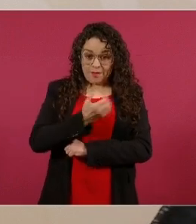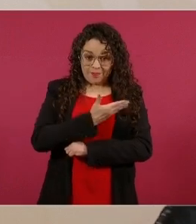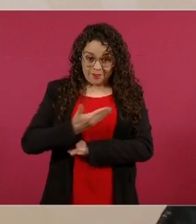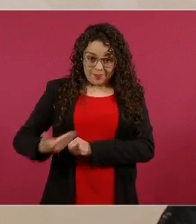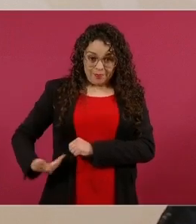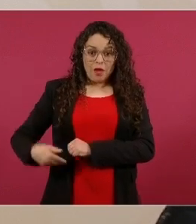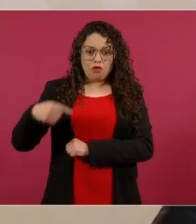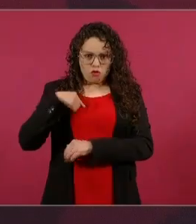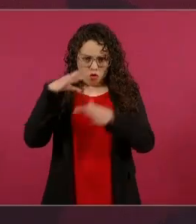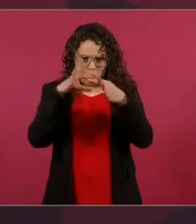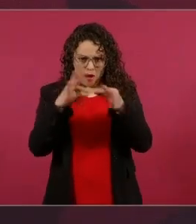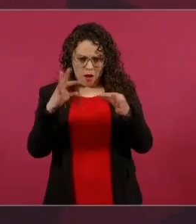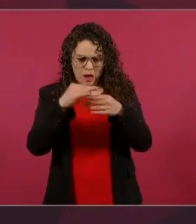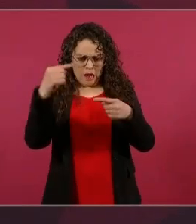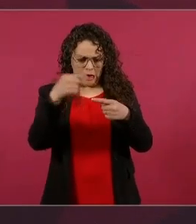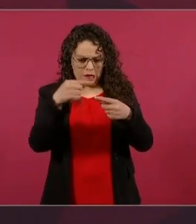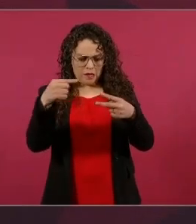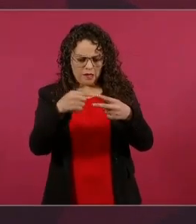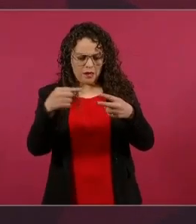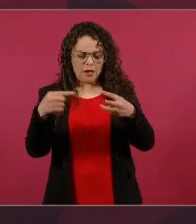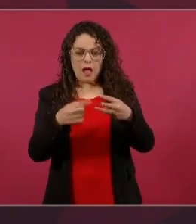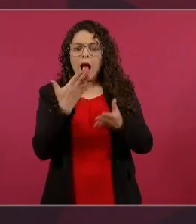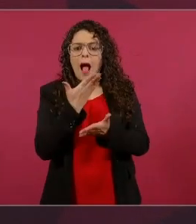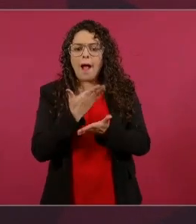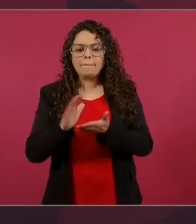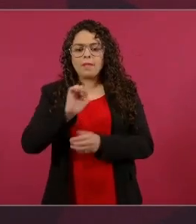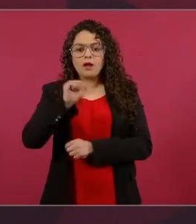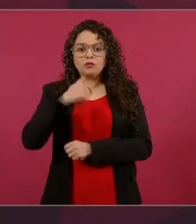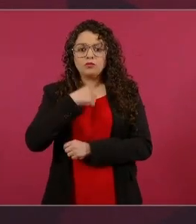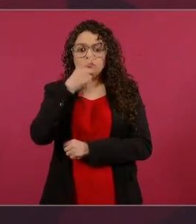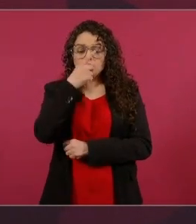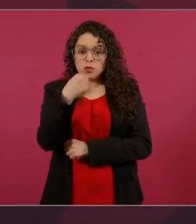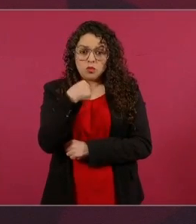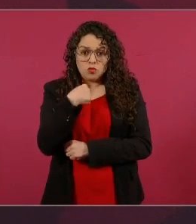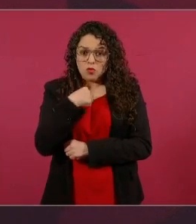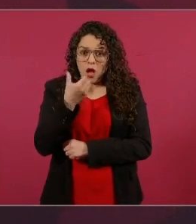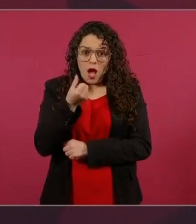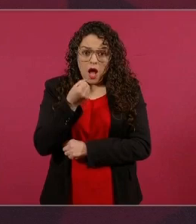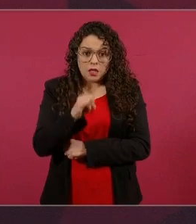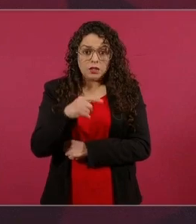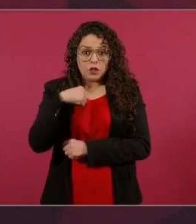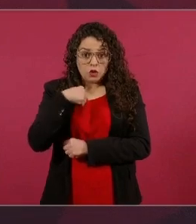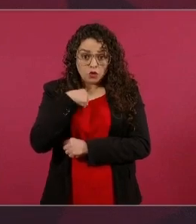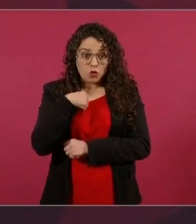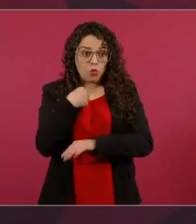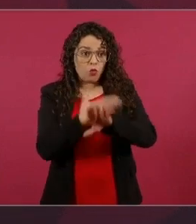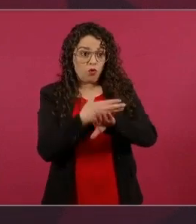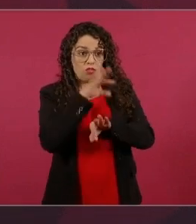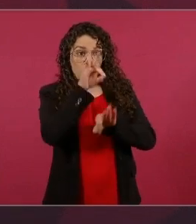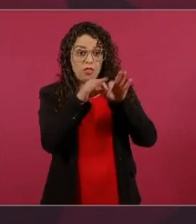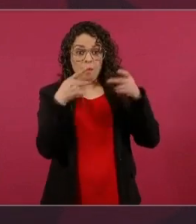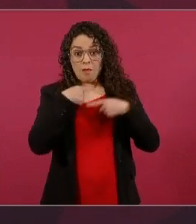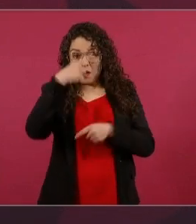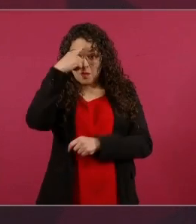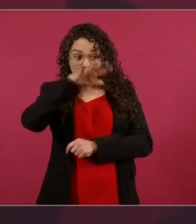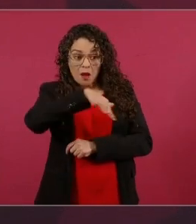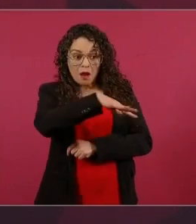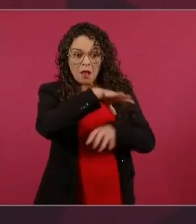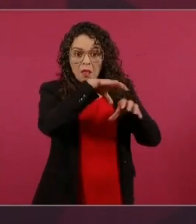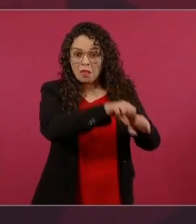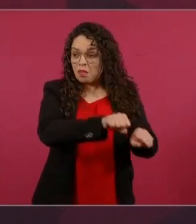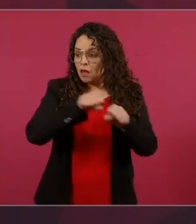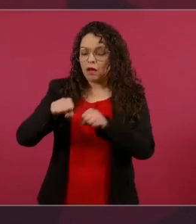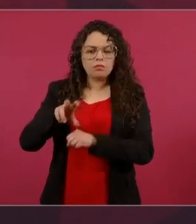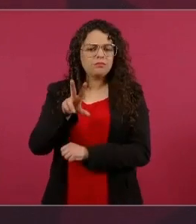posición dije que esa era mi postura que no íbamos a perseguir a nadie